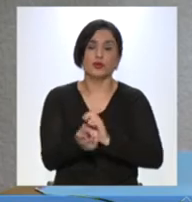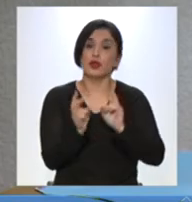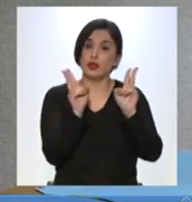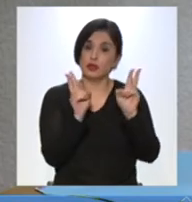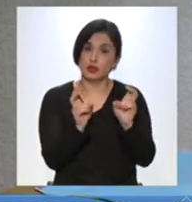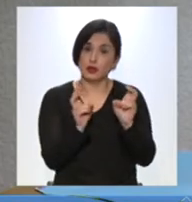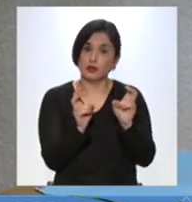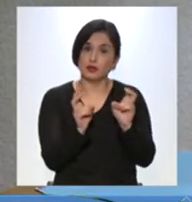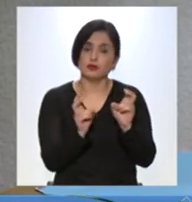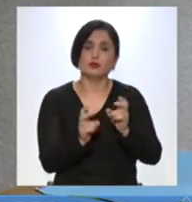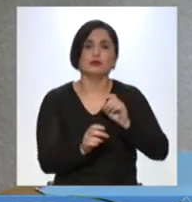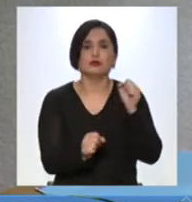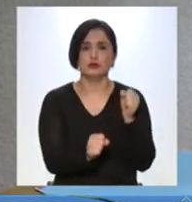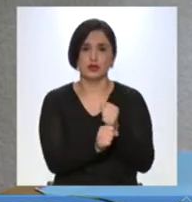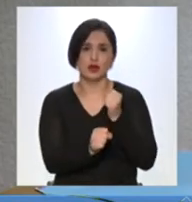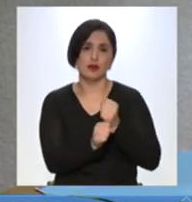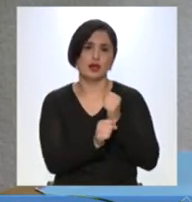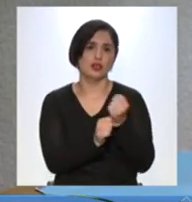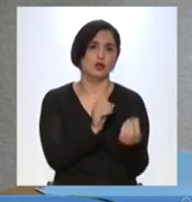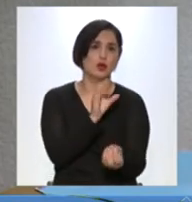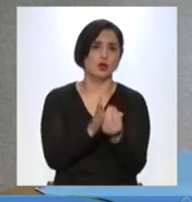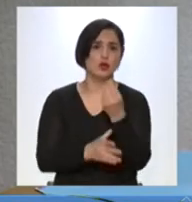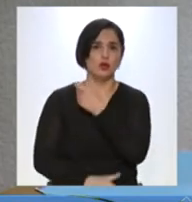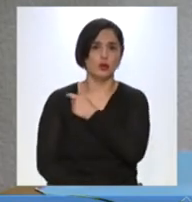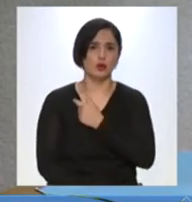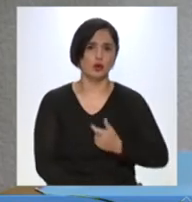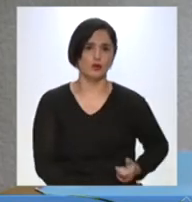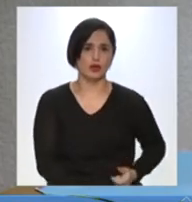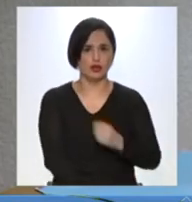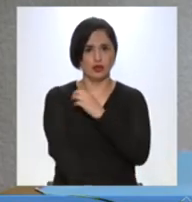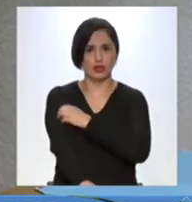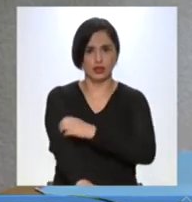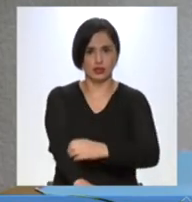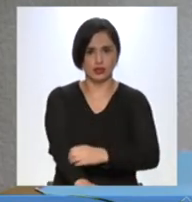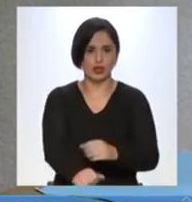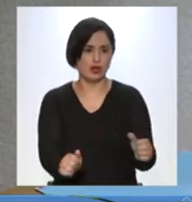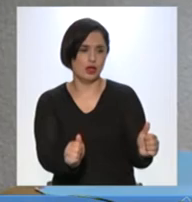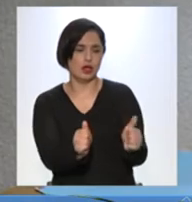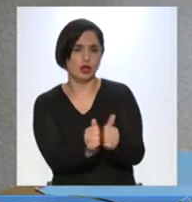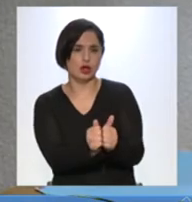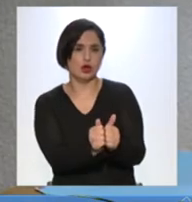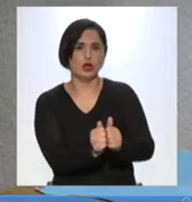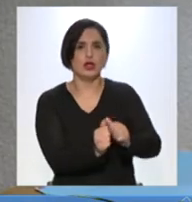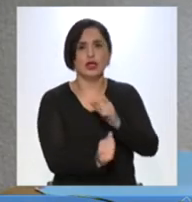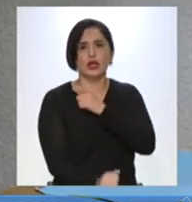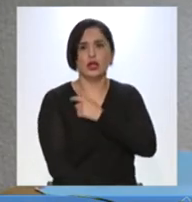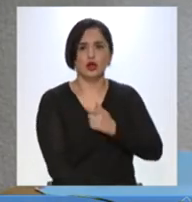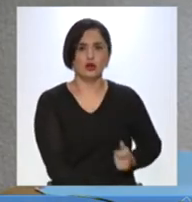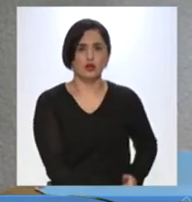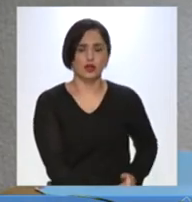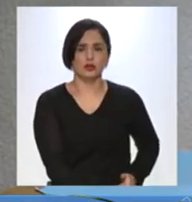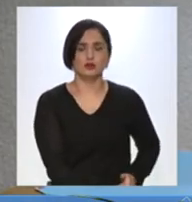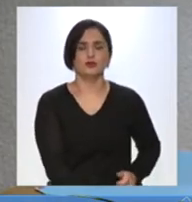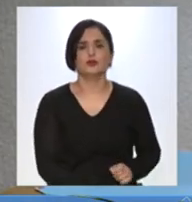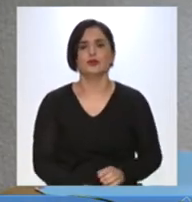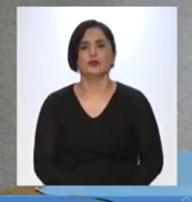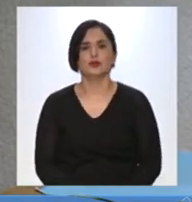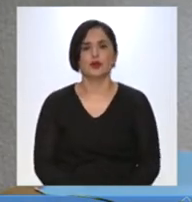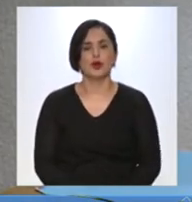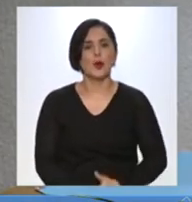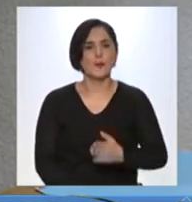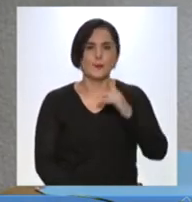estamos trabajando con los nuevos gobernadores regionales y con el Gobierno a través de la DIPRES y de la SUBDERE. Pero también